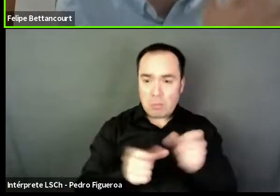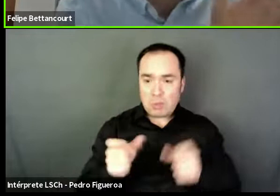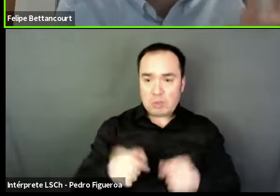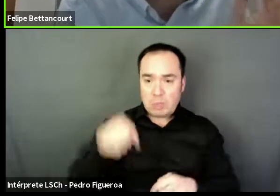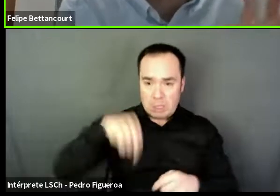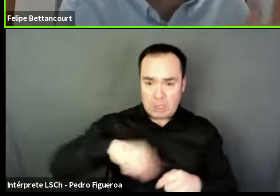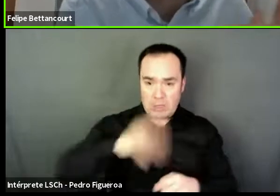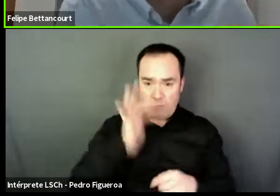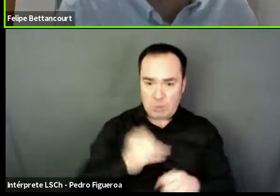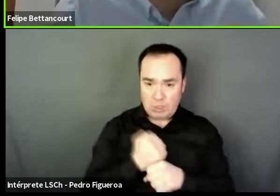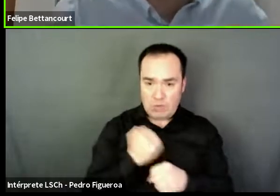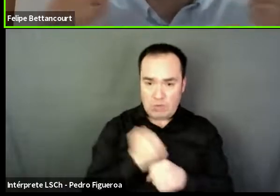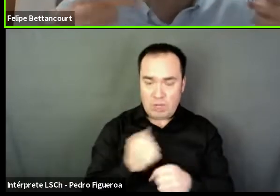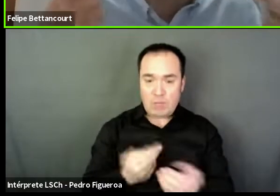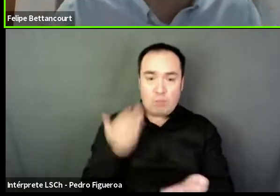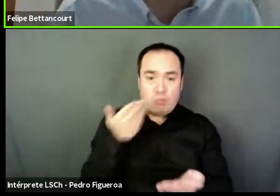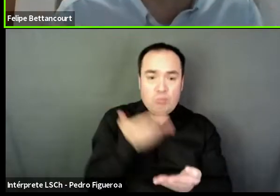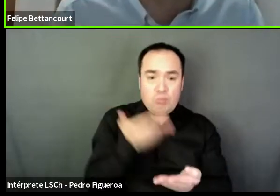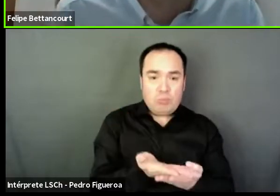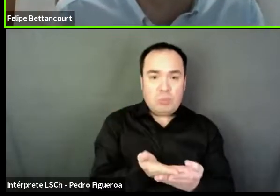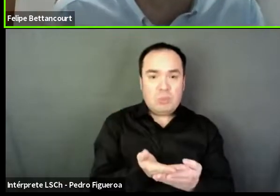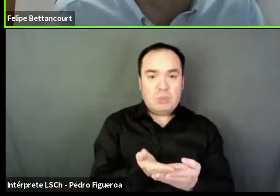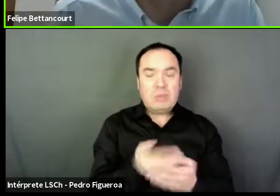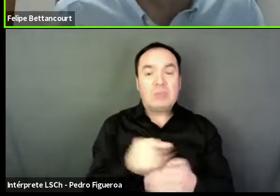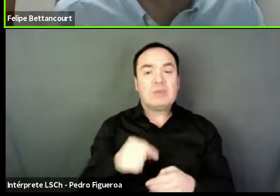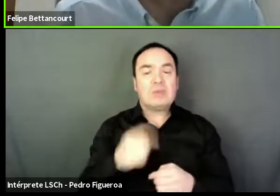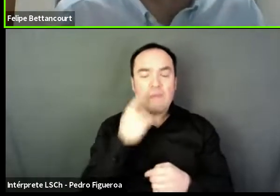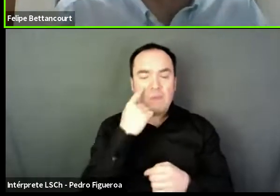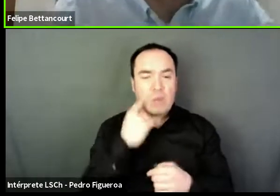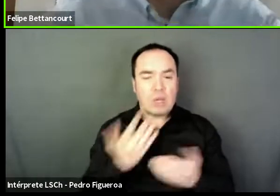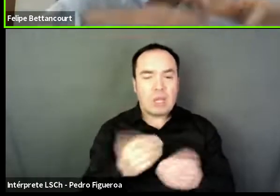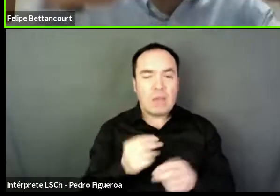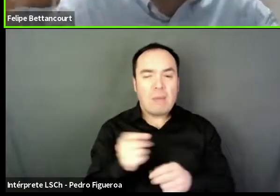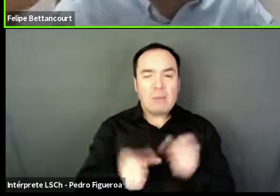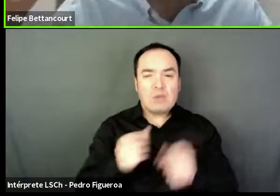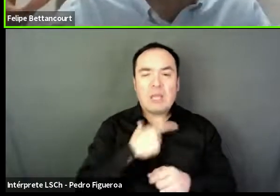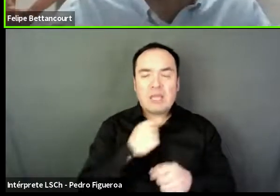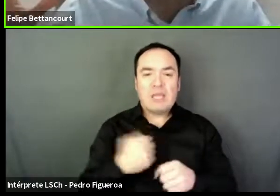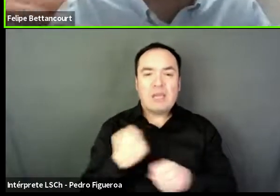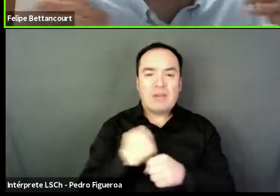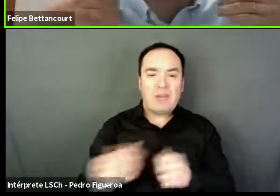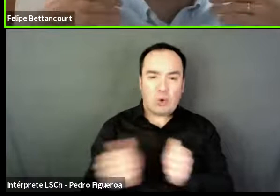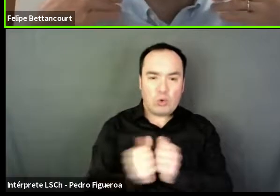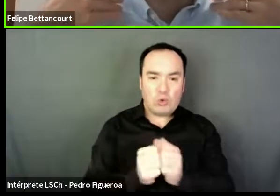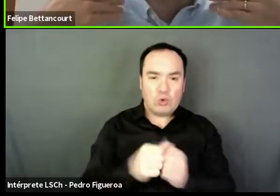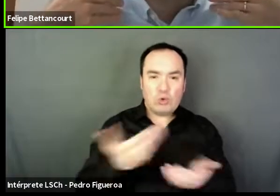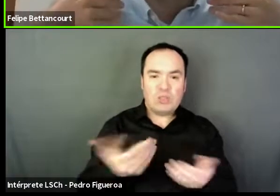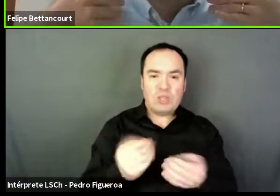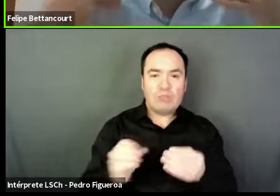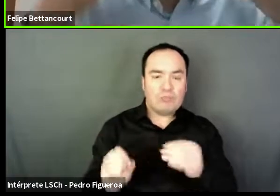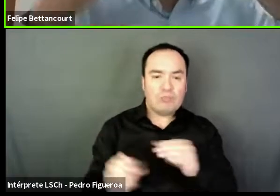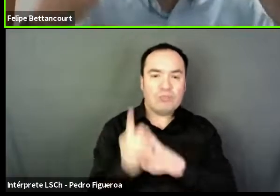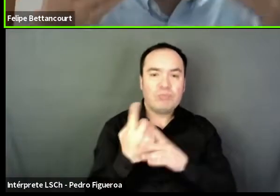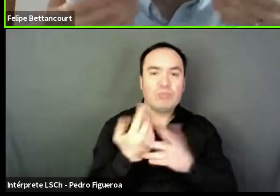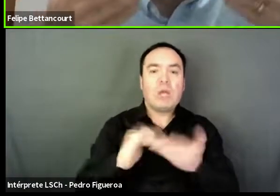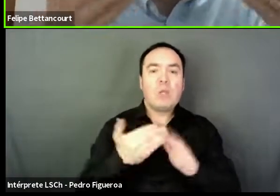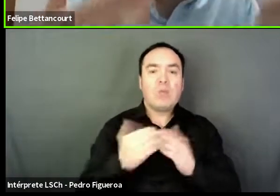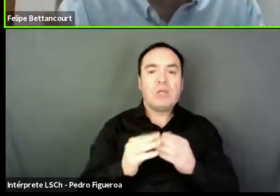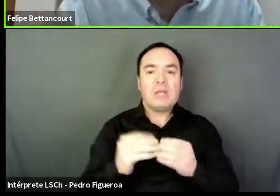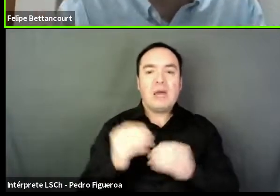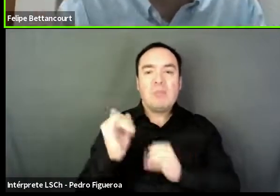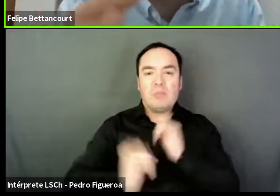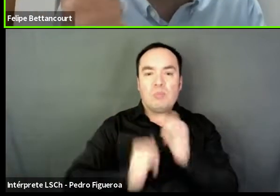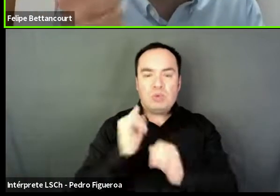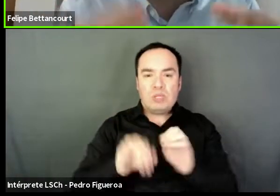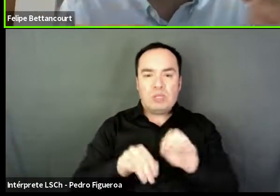tengo que hacer algo con quienes intentan ser usuarios nuestro regularmente creamos una comunidad virtual y lo que estamos tratando de hacer es proveer soluciones